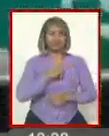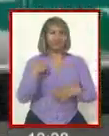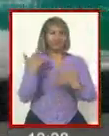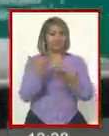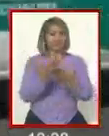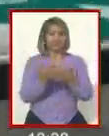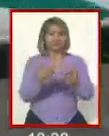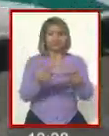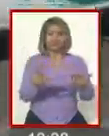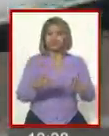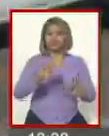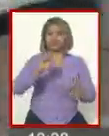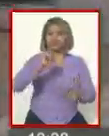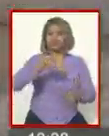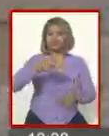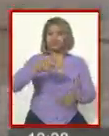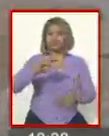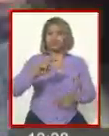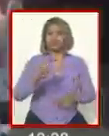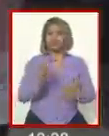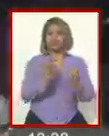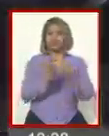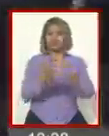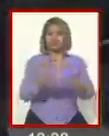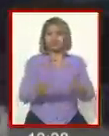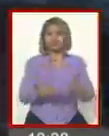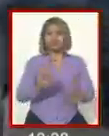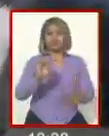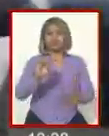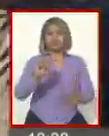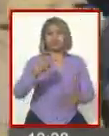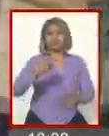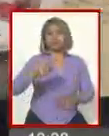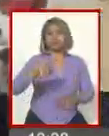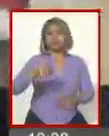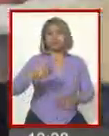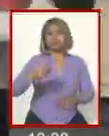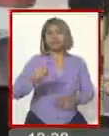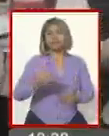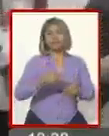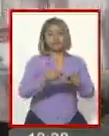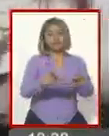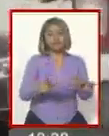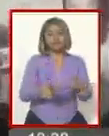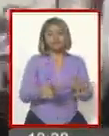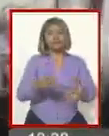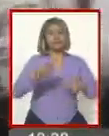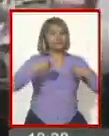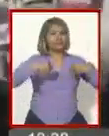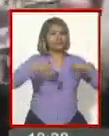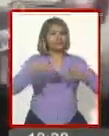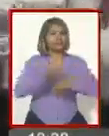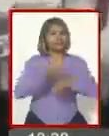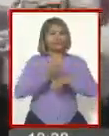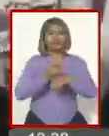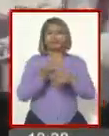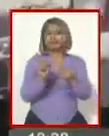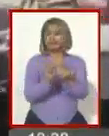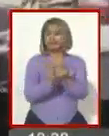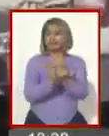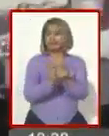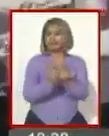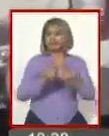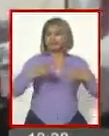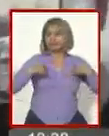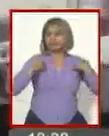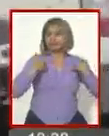se dirigieron al municipio de Chinaota. Intervinieron el local Don Edgar y Casimira. En estos recintos de expendio de bebidas alcohólicas se halló a 2 menores